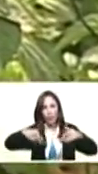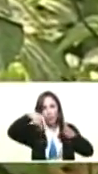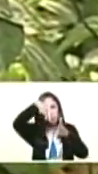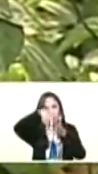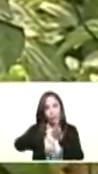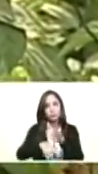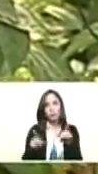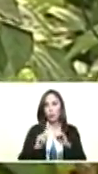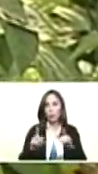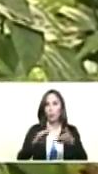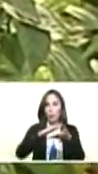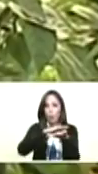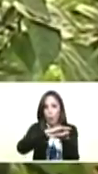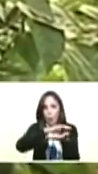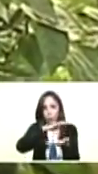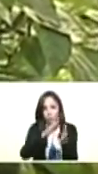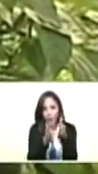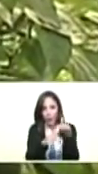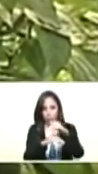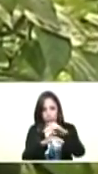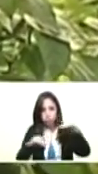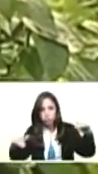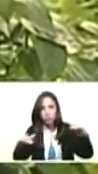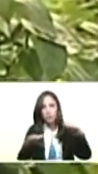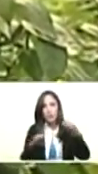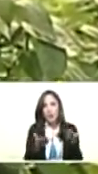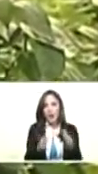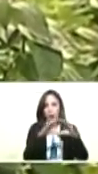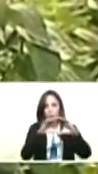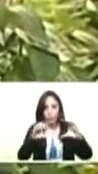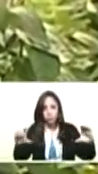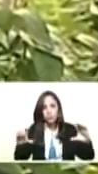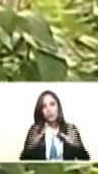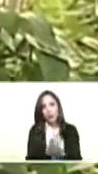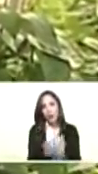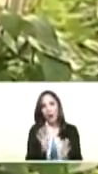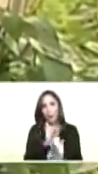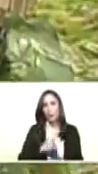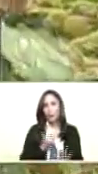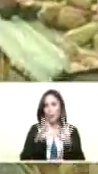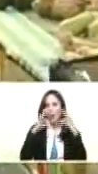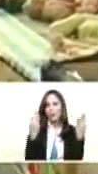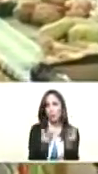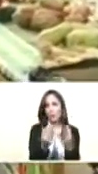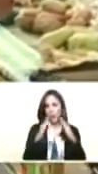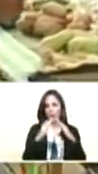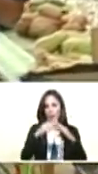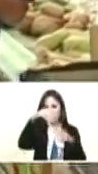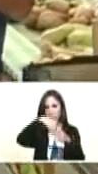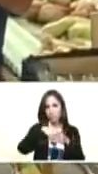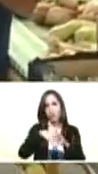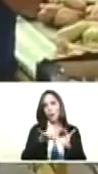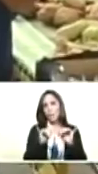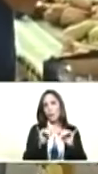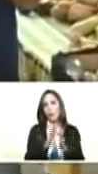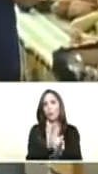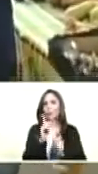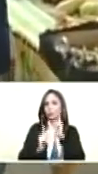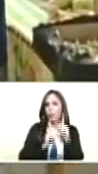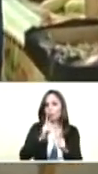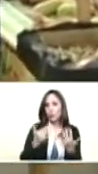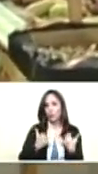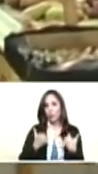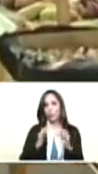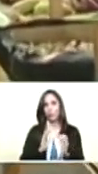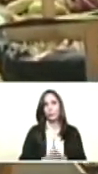múltiples familias, por varias familias, correcto, hay la posibilidad de que se atienda un porcentaje importante de la población. Y la cultura productiva te va provocando